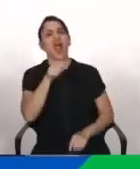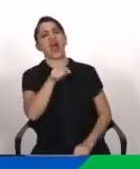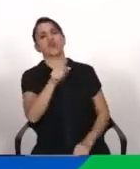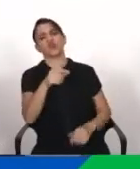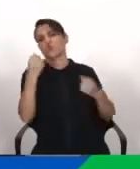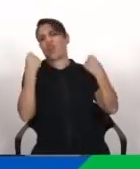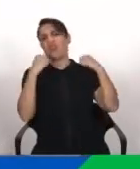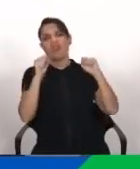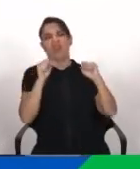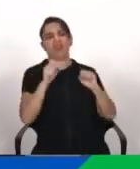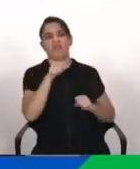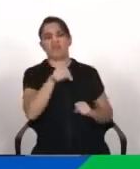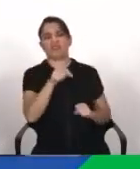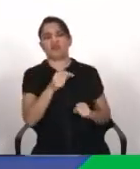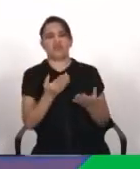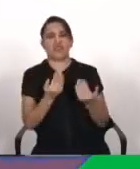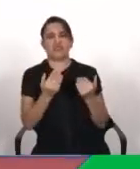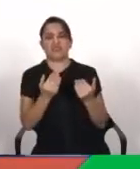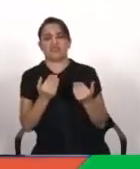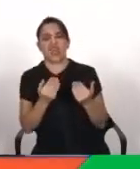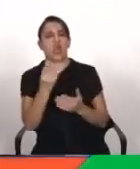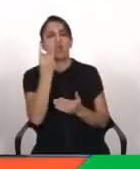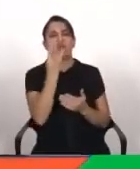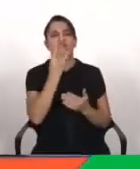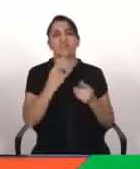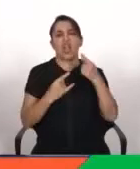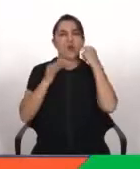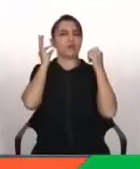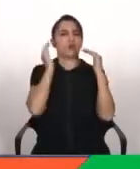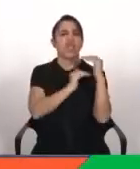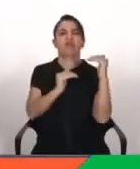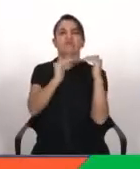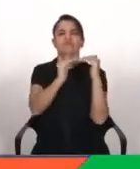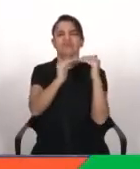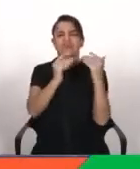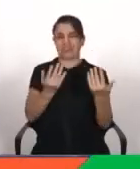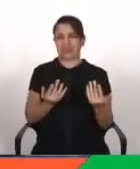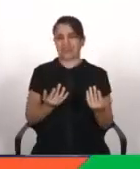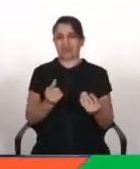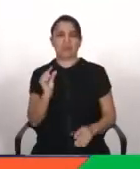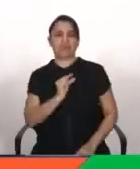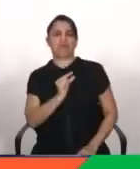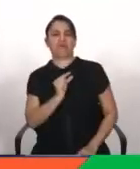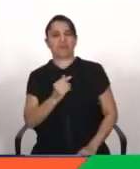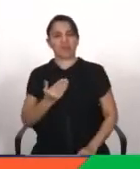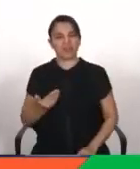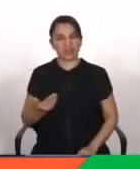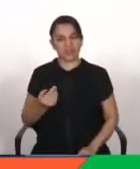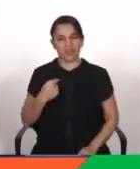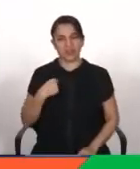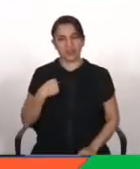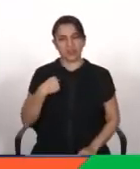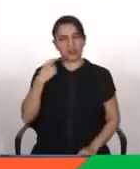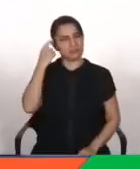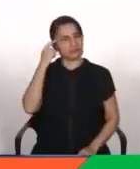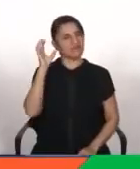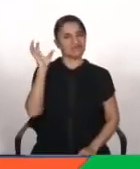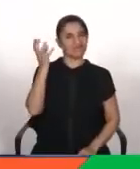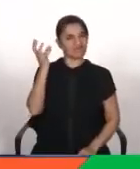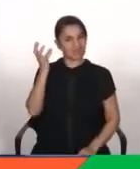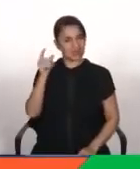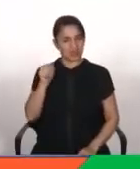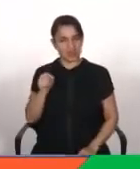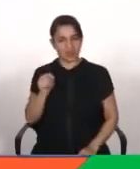que ser eso. Y uno no se está dando cuenta completamente de que ahí hay un sesgo, que alguien te